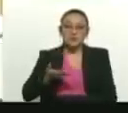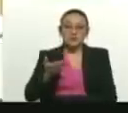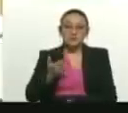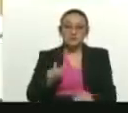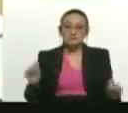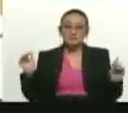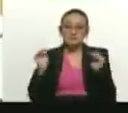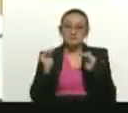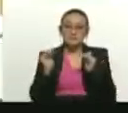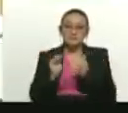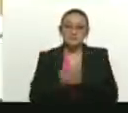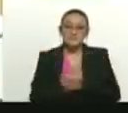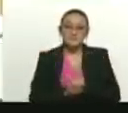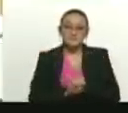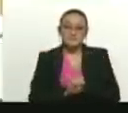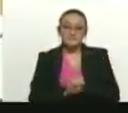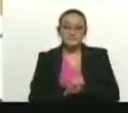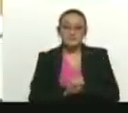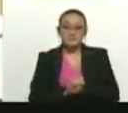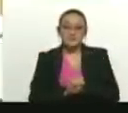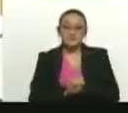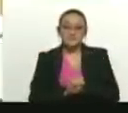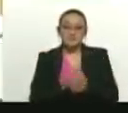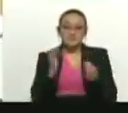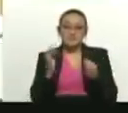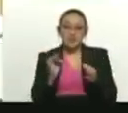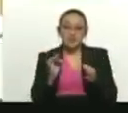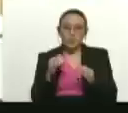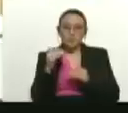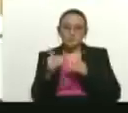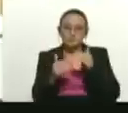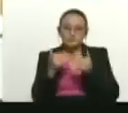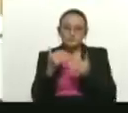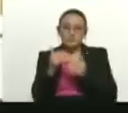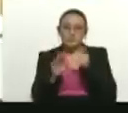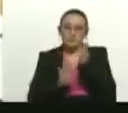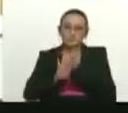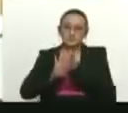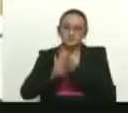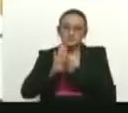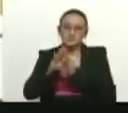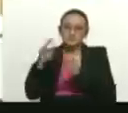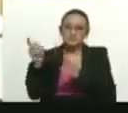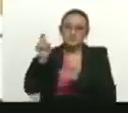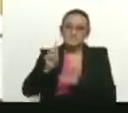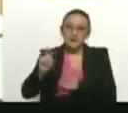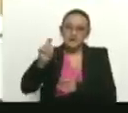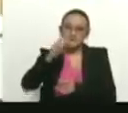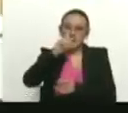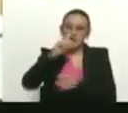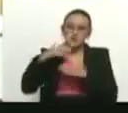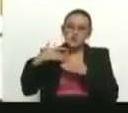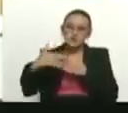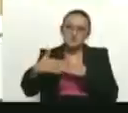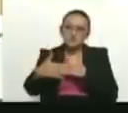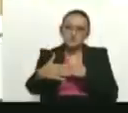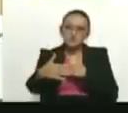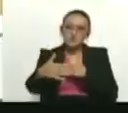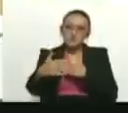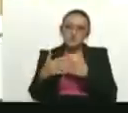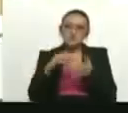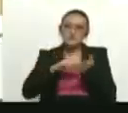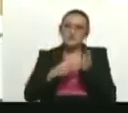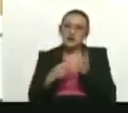nivel que seguramente iremos reforzando en el transcurso de los meses y años por venir. Es una